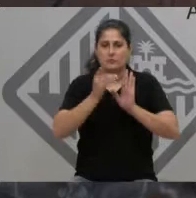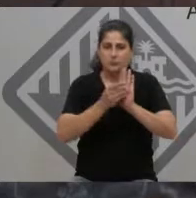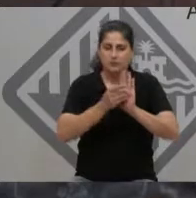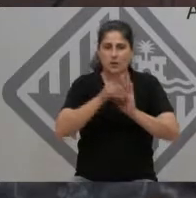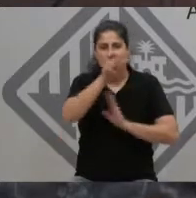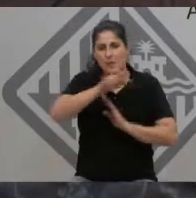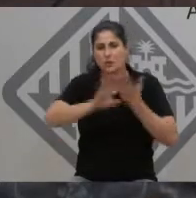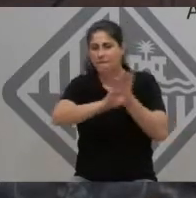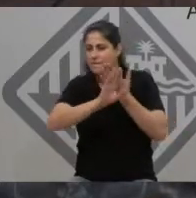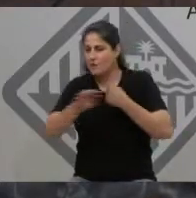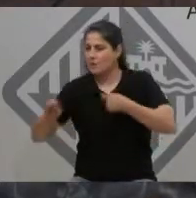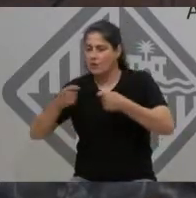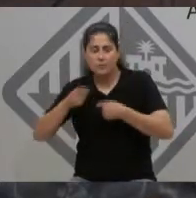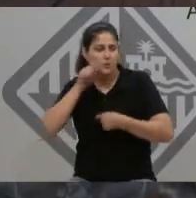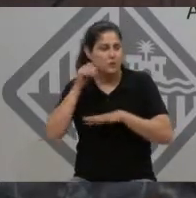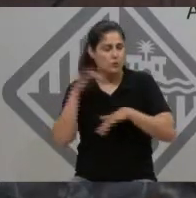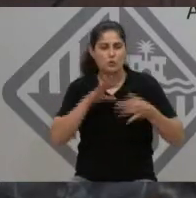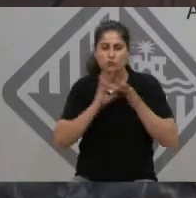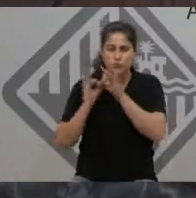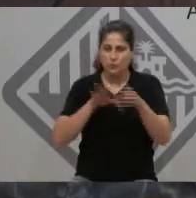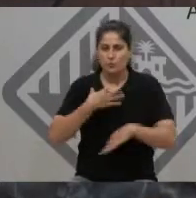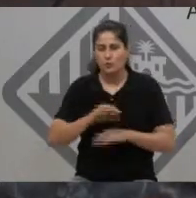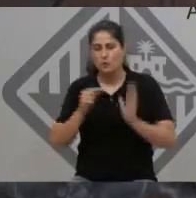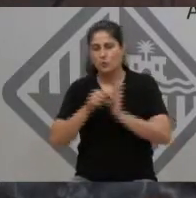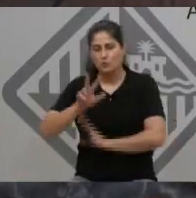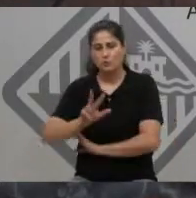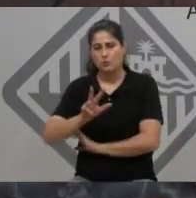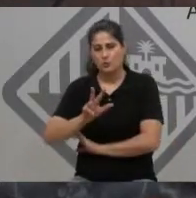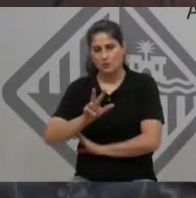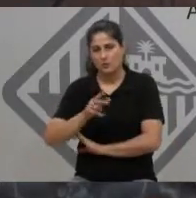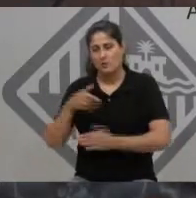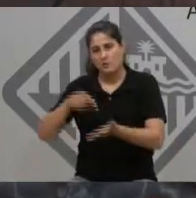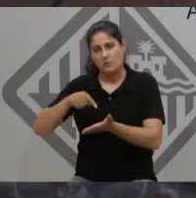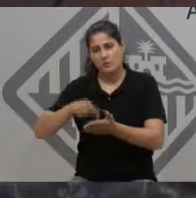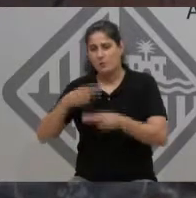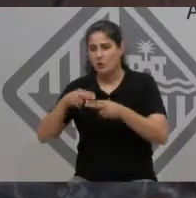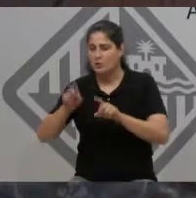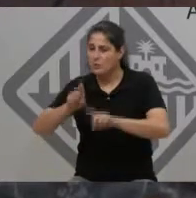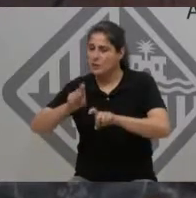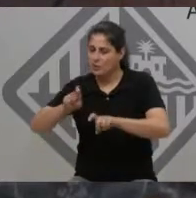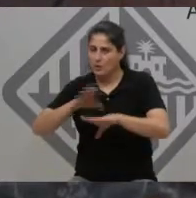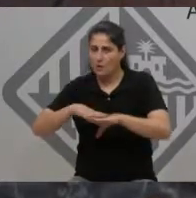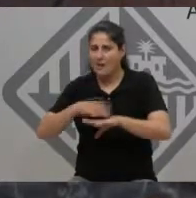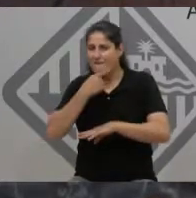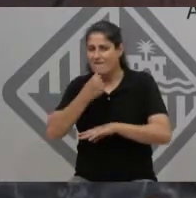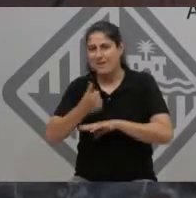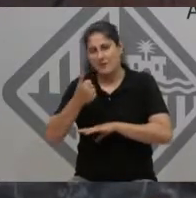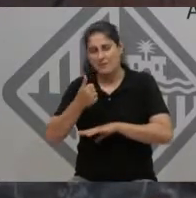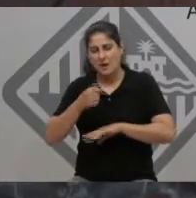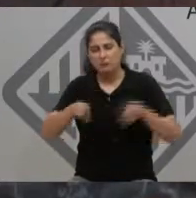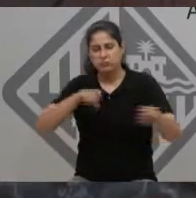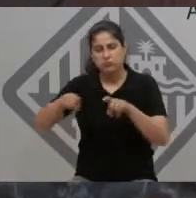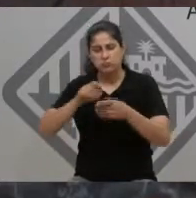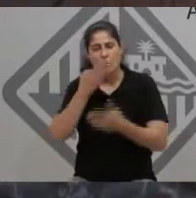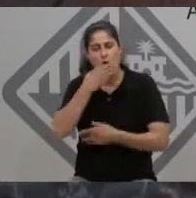vecinos, comerciantes y visitantes. En tercer punto, instamos a que se promueva una política educativa que facilite la libertad de elección de los centros